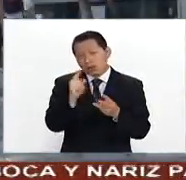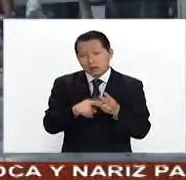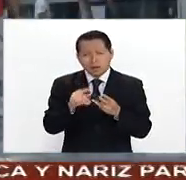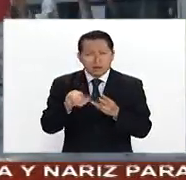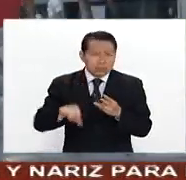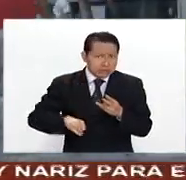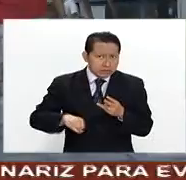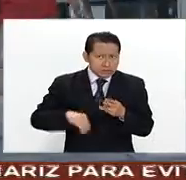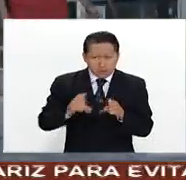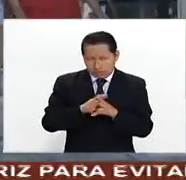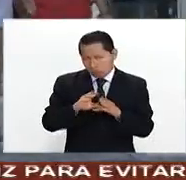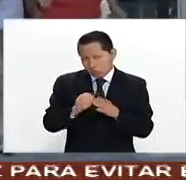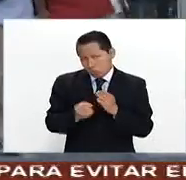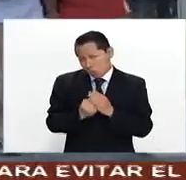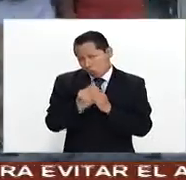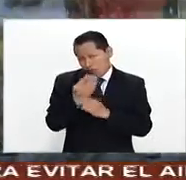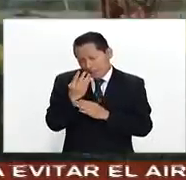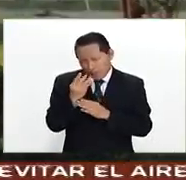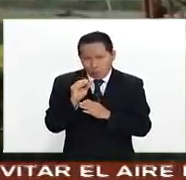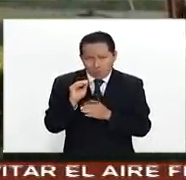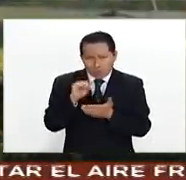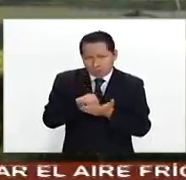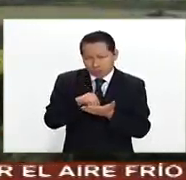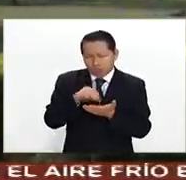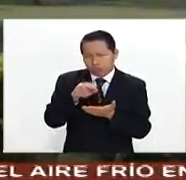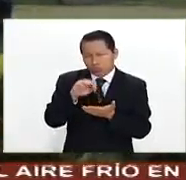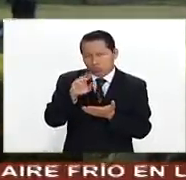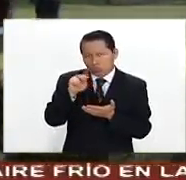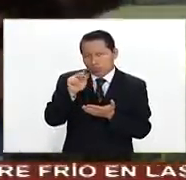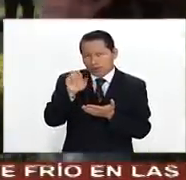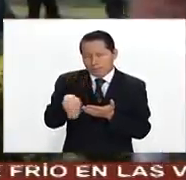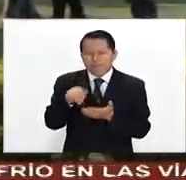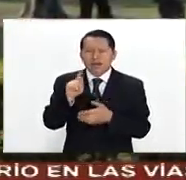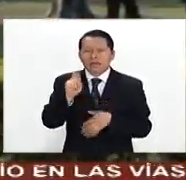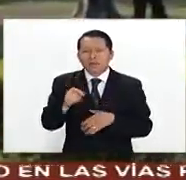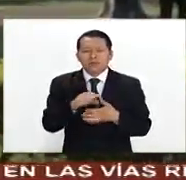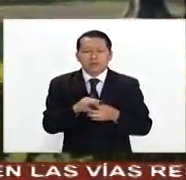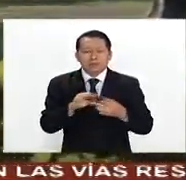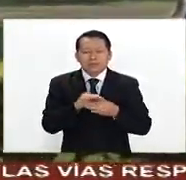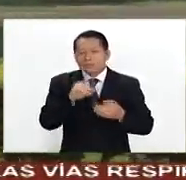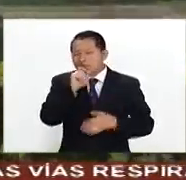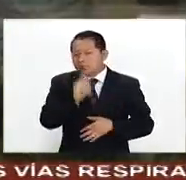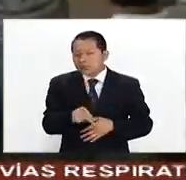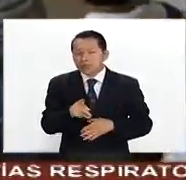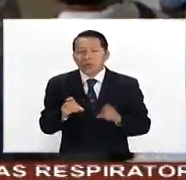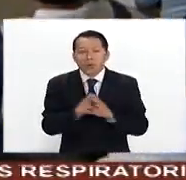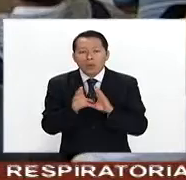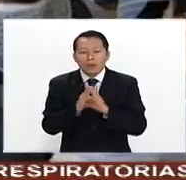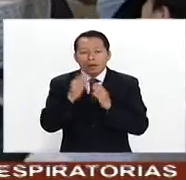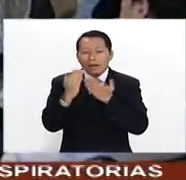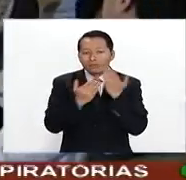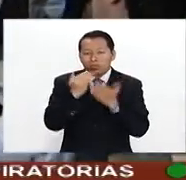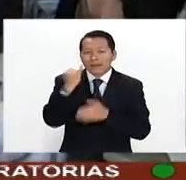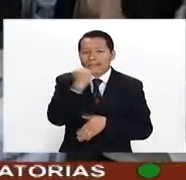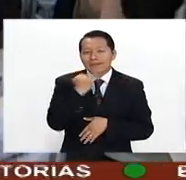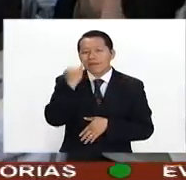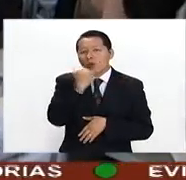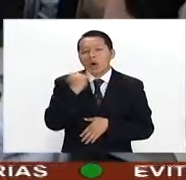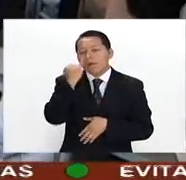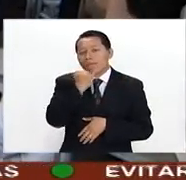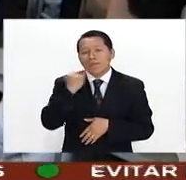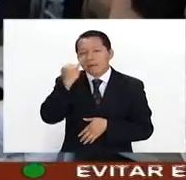programa, digamos, nuevo implementado en UAM, es pues la parte de estudio de idiomas, ya